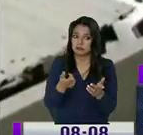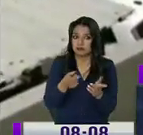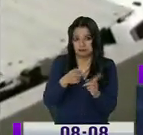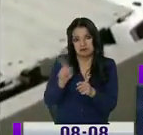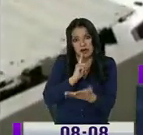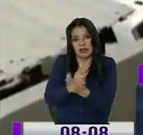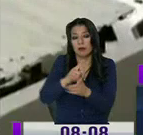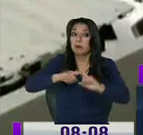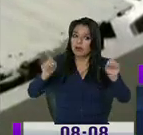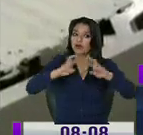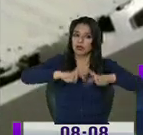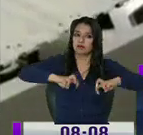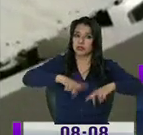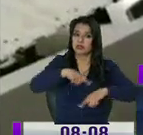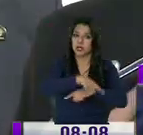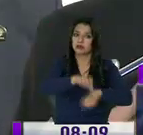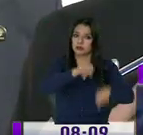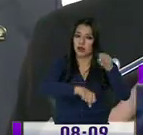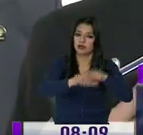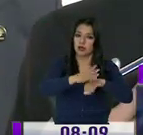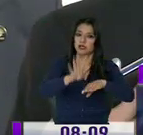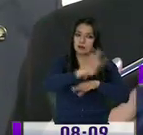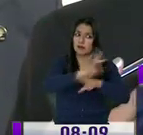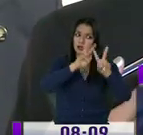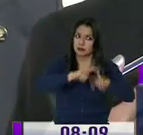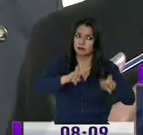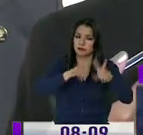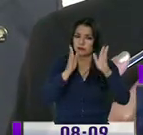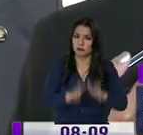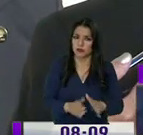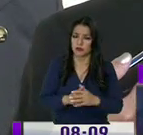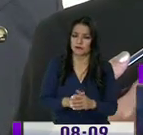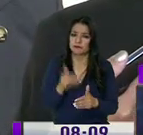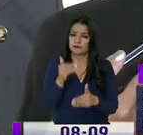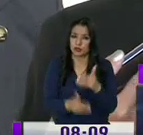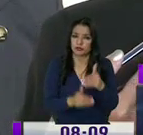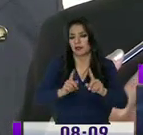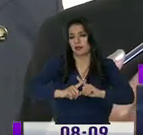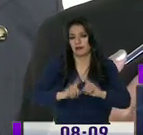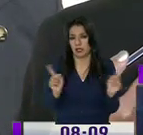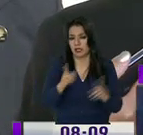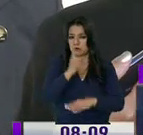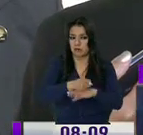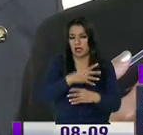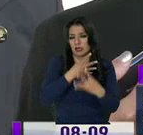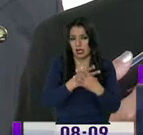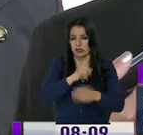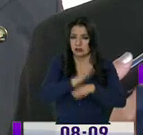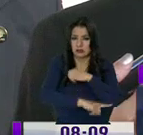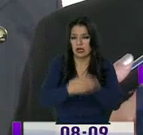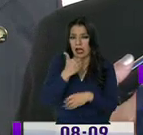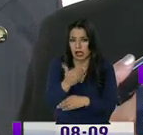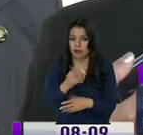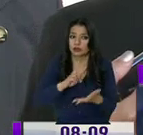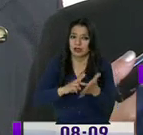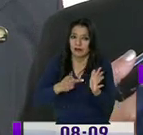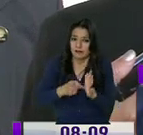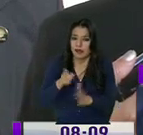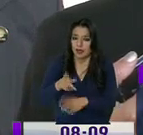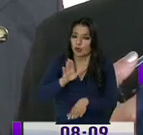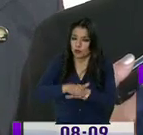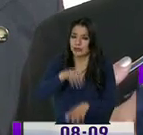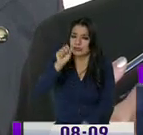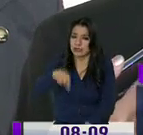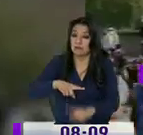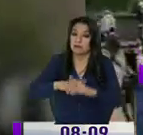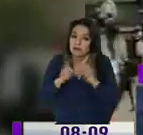investigación por los daños en la Asamblea. Es un tema de orden procesal por el cual no se dictó la medida cautelar, no porque no haya motivos o fundamentos de